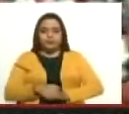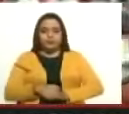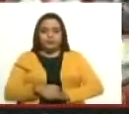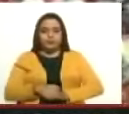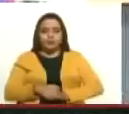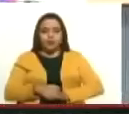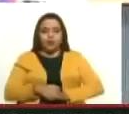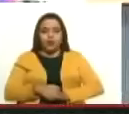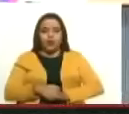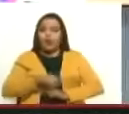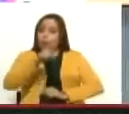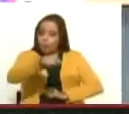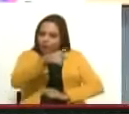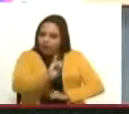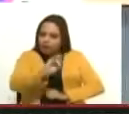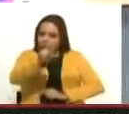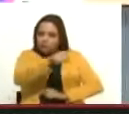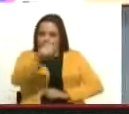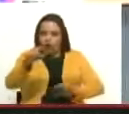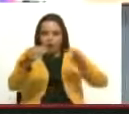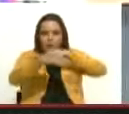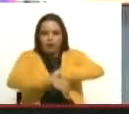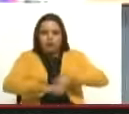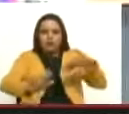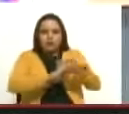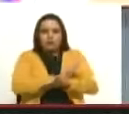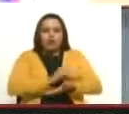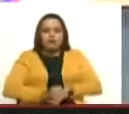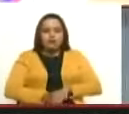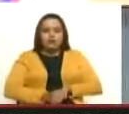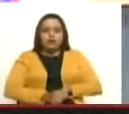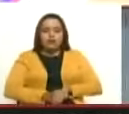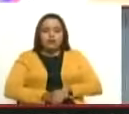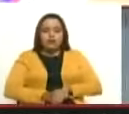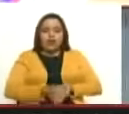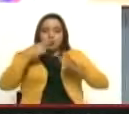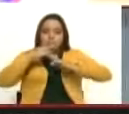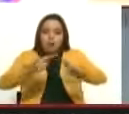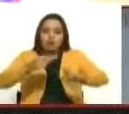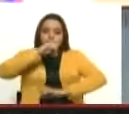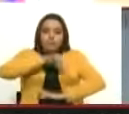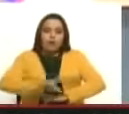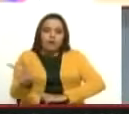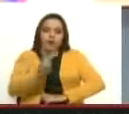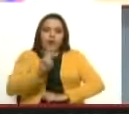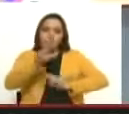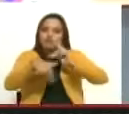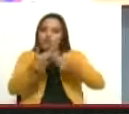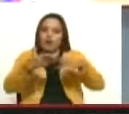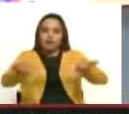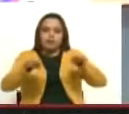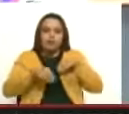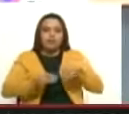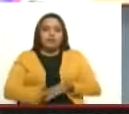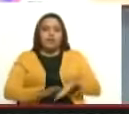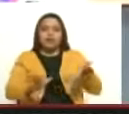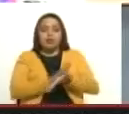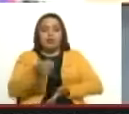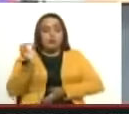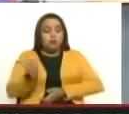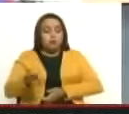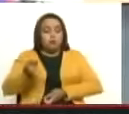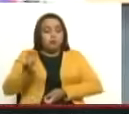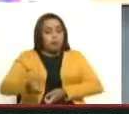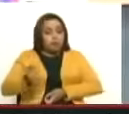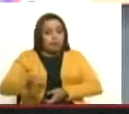¿Está usted de acuerdo con la posición histórica de Venezuela de no reconocer la jurisdicción de la Corte Internacional